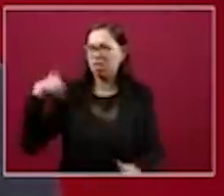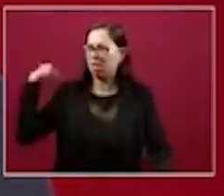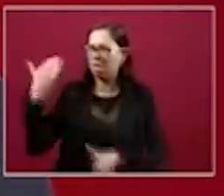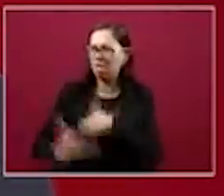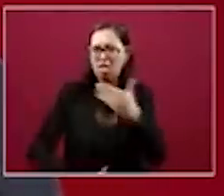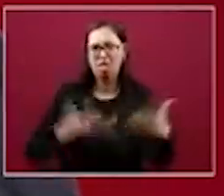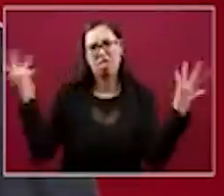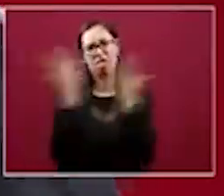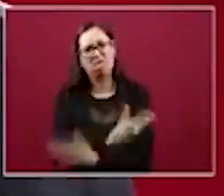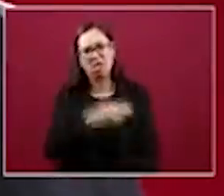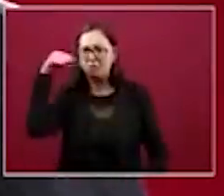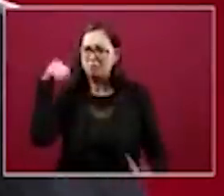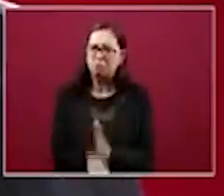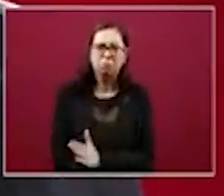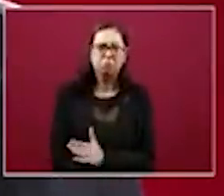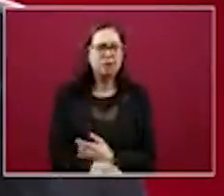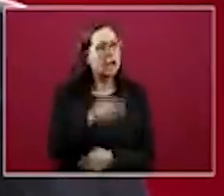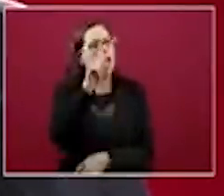seguir trabajando con nosotros?